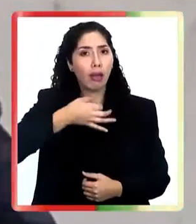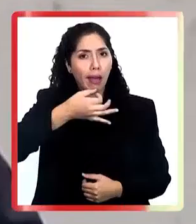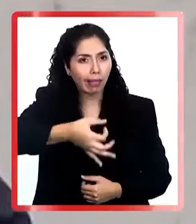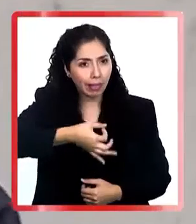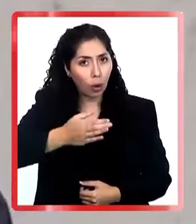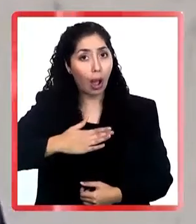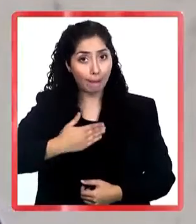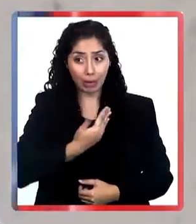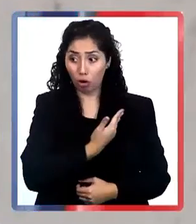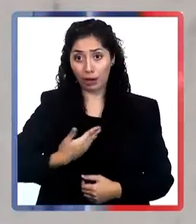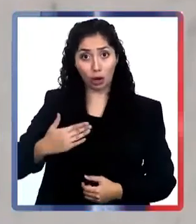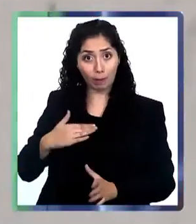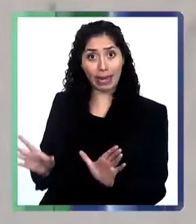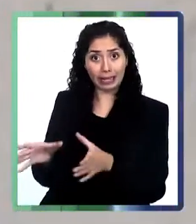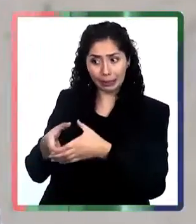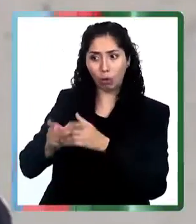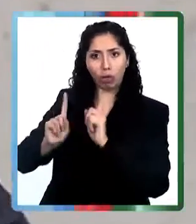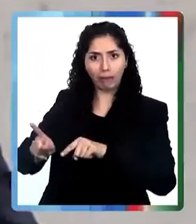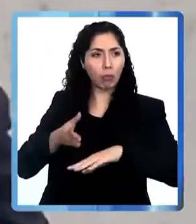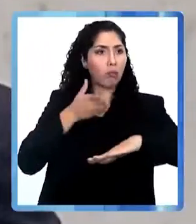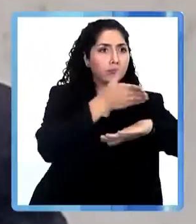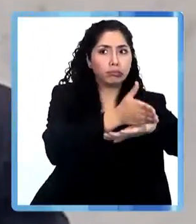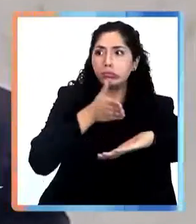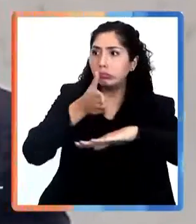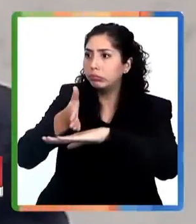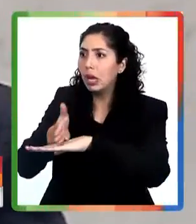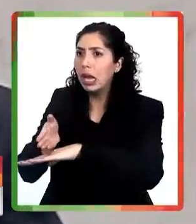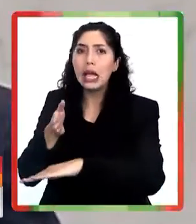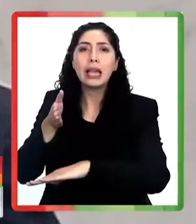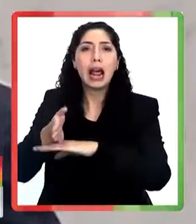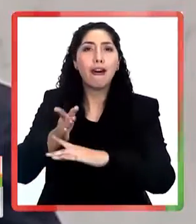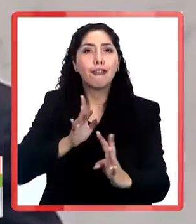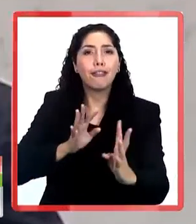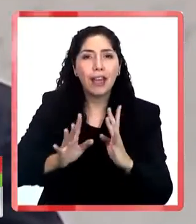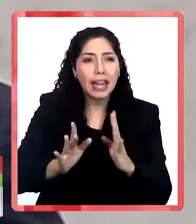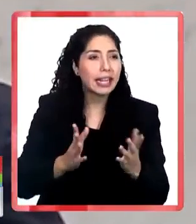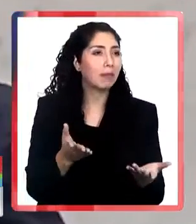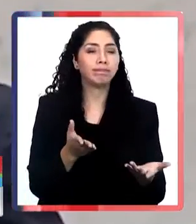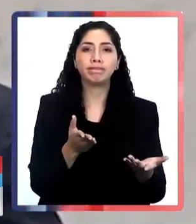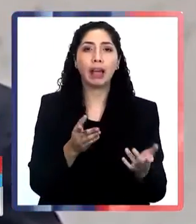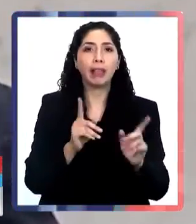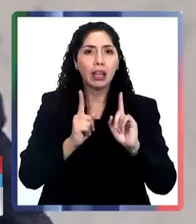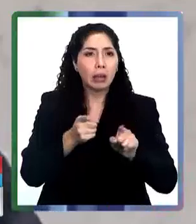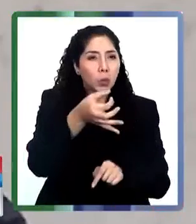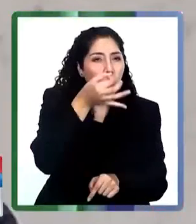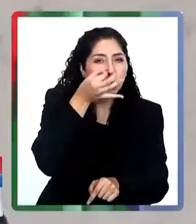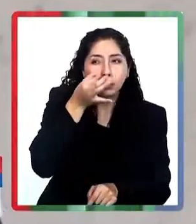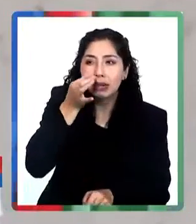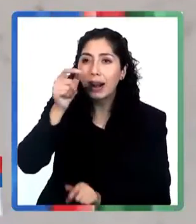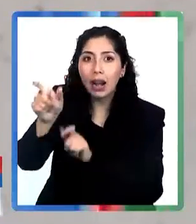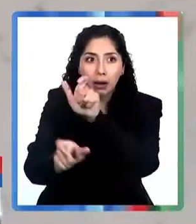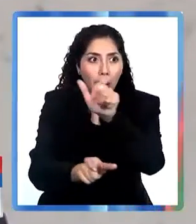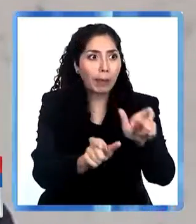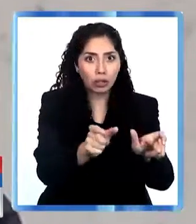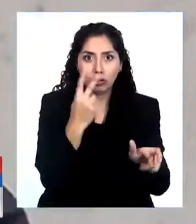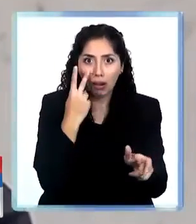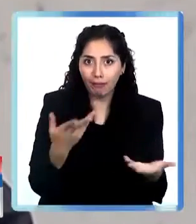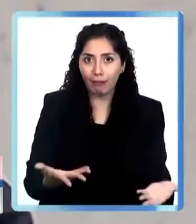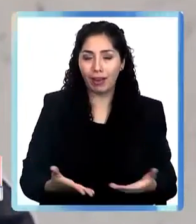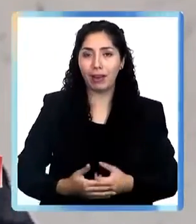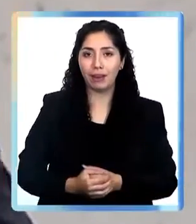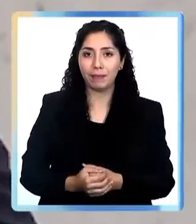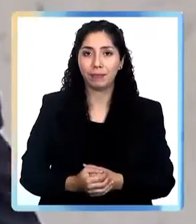permanentemente a mi gobierno que tenemos que estar en terreno que tenemos que ir a las ferias que tenemos que estar viendo lo que el pueblo ve